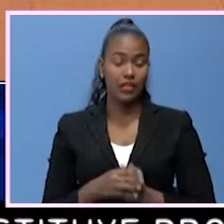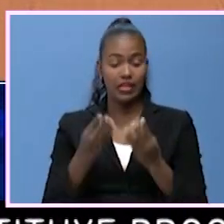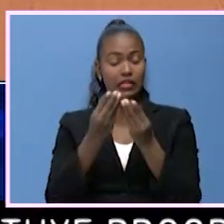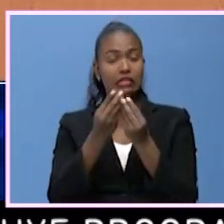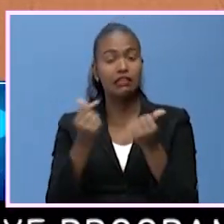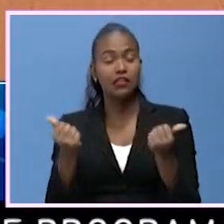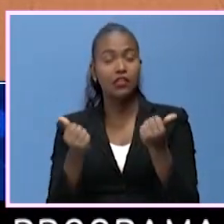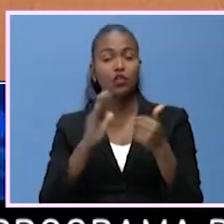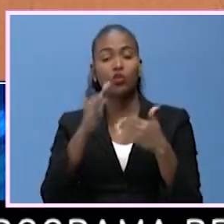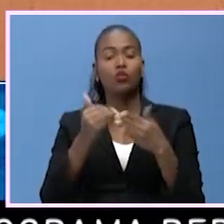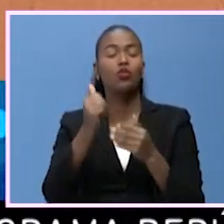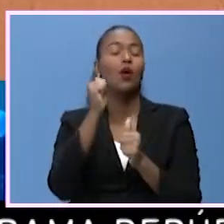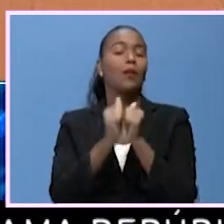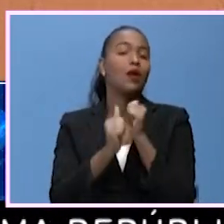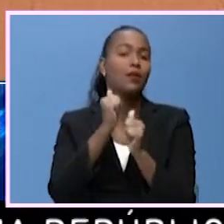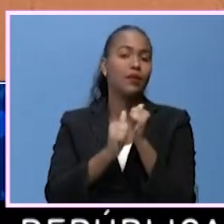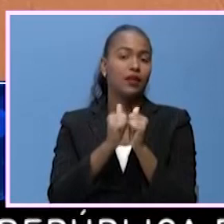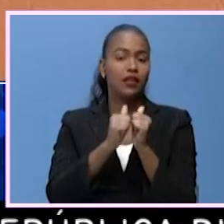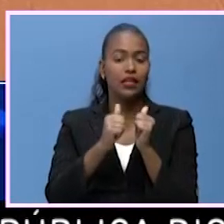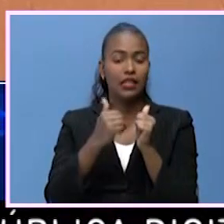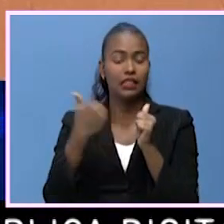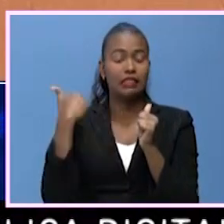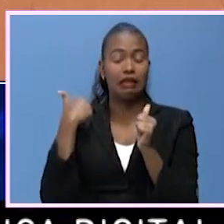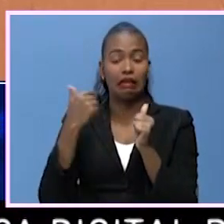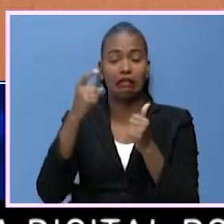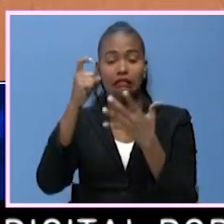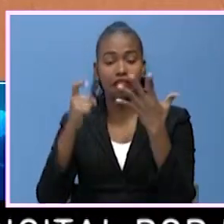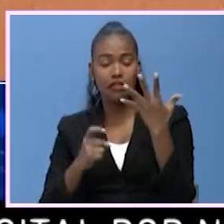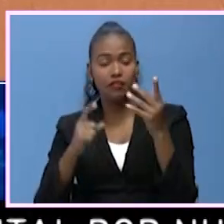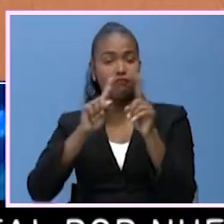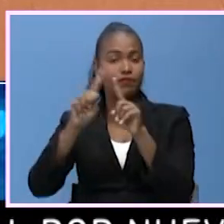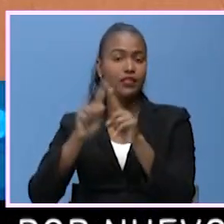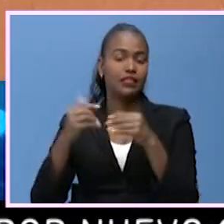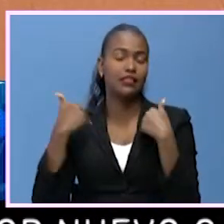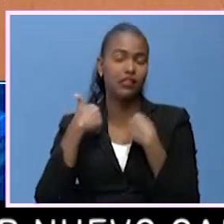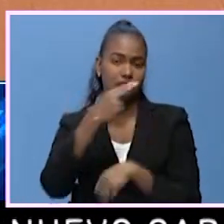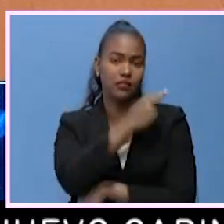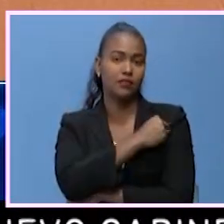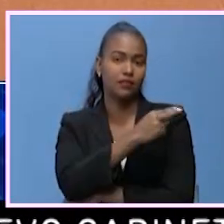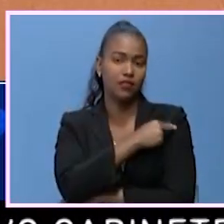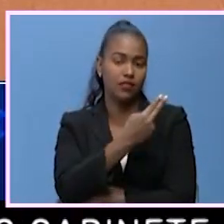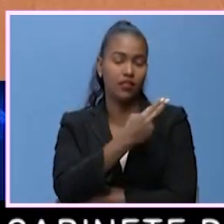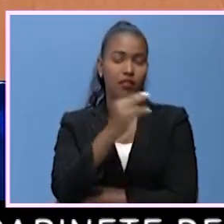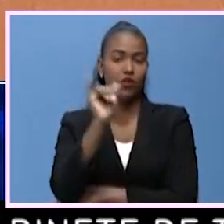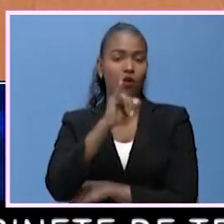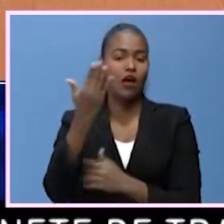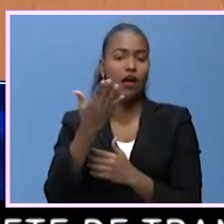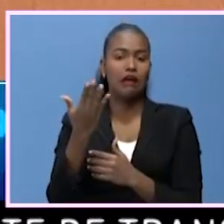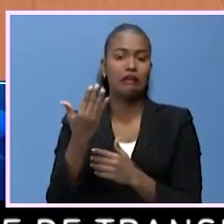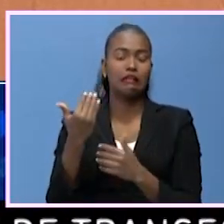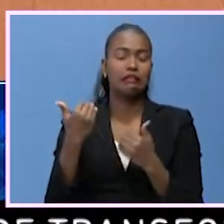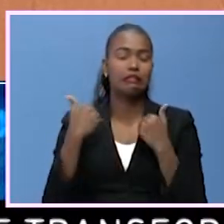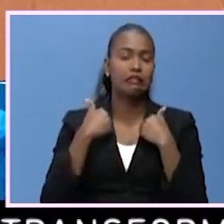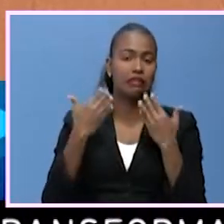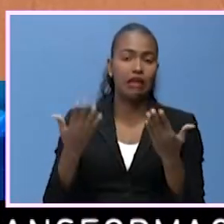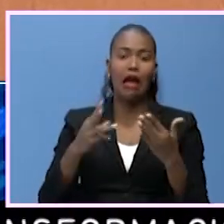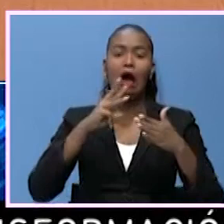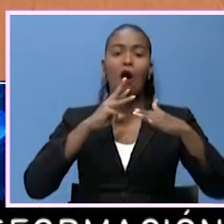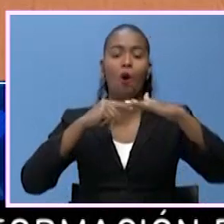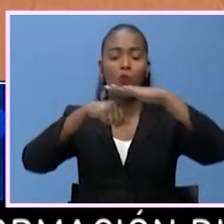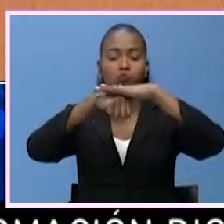resolviendo los problemas de primera necesidad que tiene el hospital, como son las filtraciones,